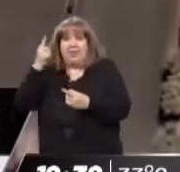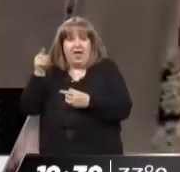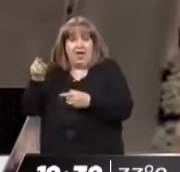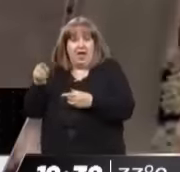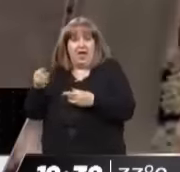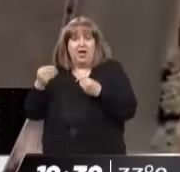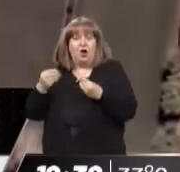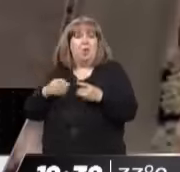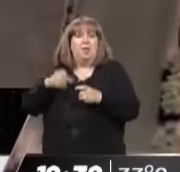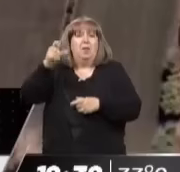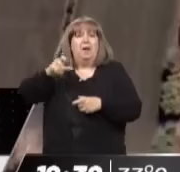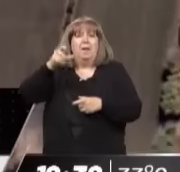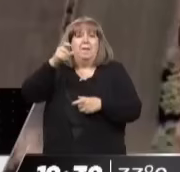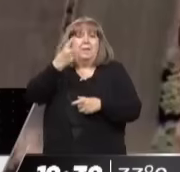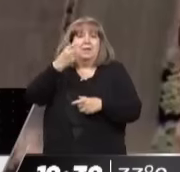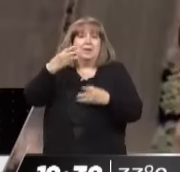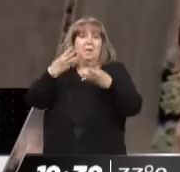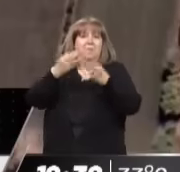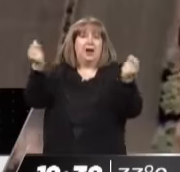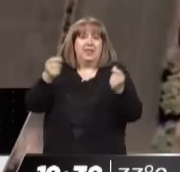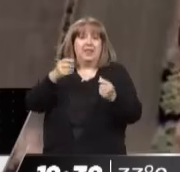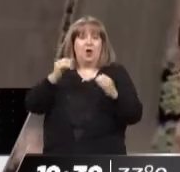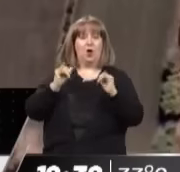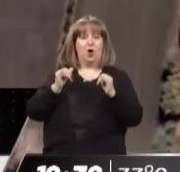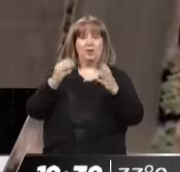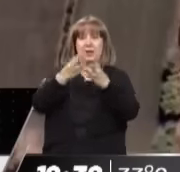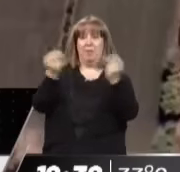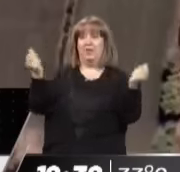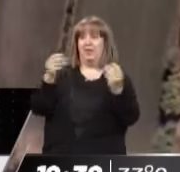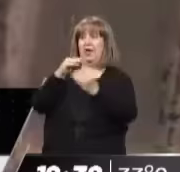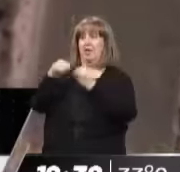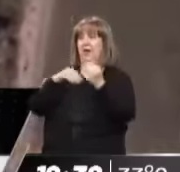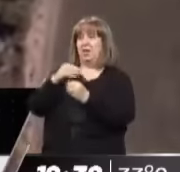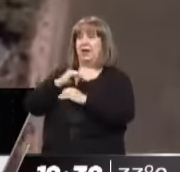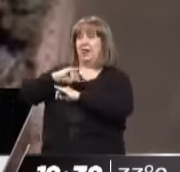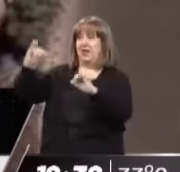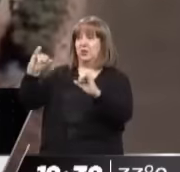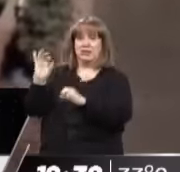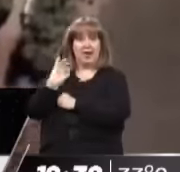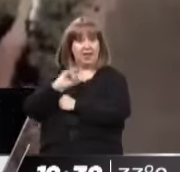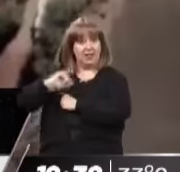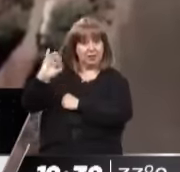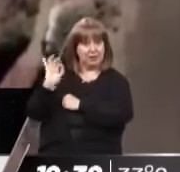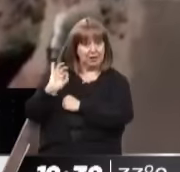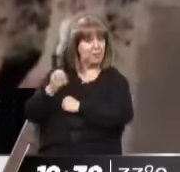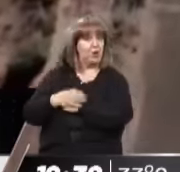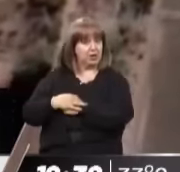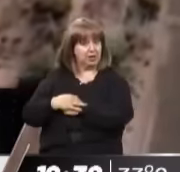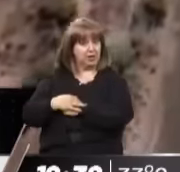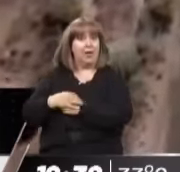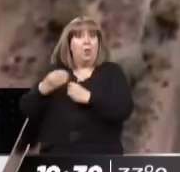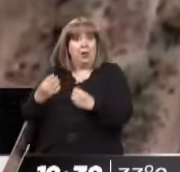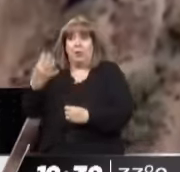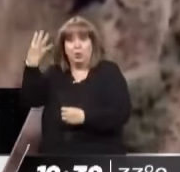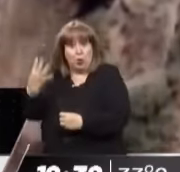porque ¿cómo se va a perder un chico y no va a haber un solo familiar buscándolo? Claro, no me cierra. Pero lo que más llama la atención es que hay cuatro chicos que